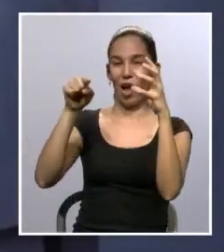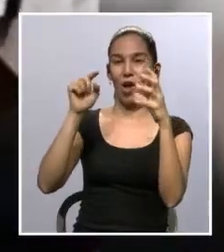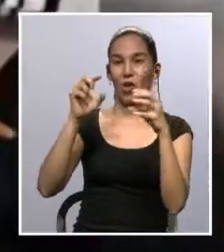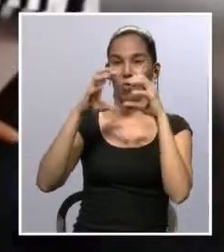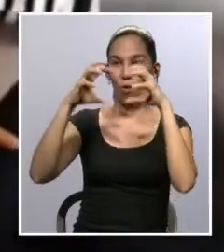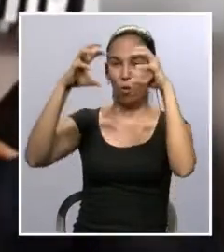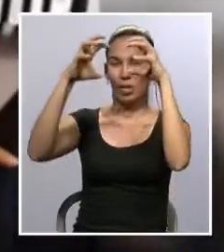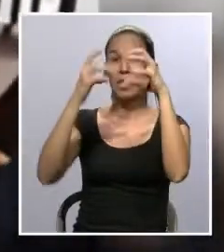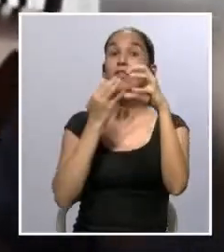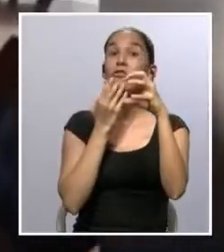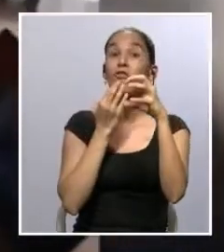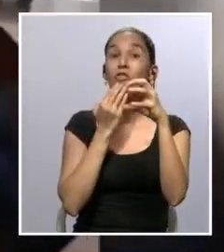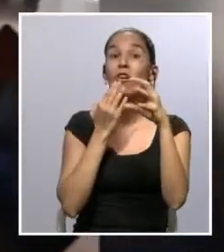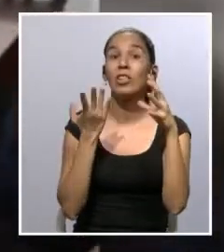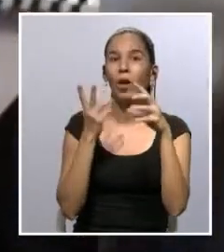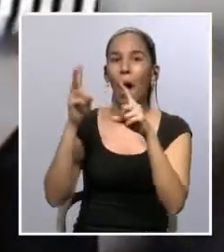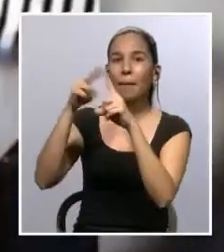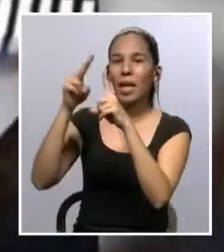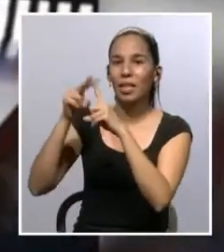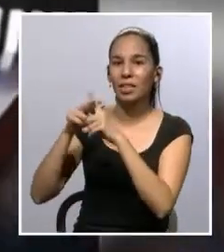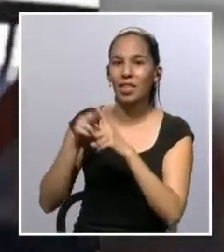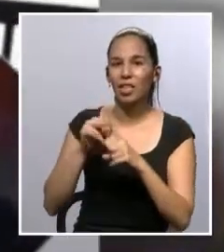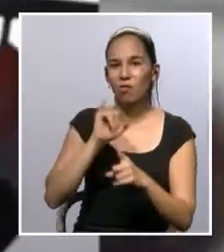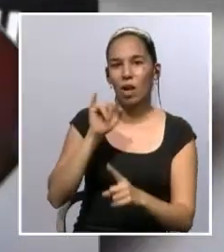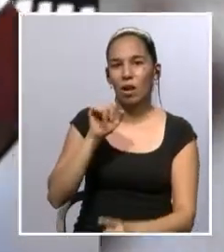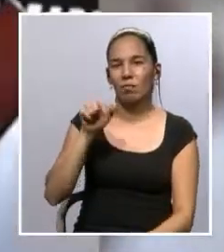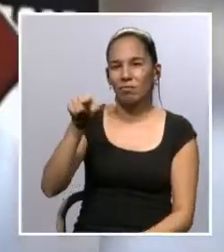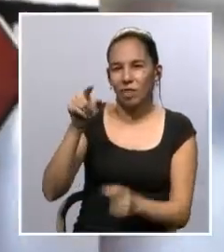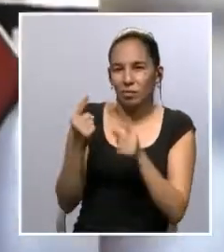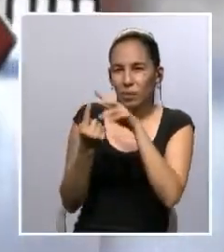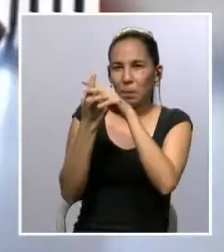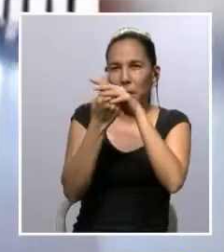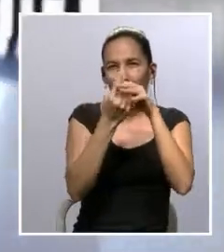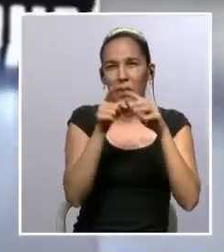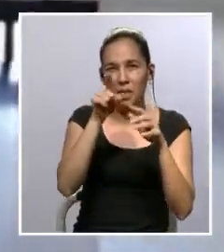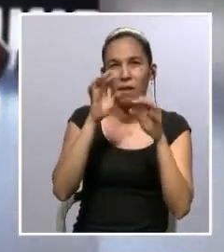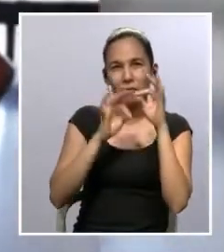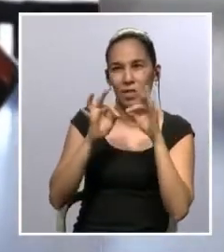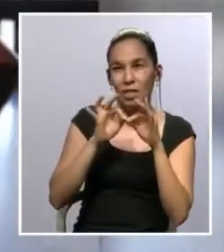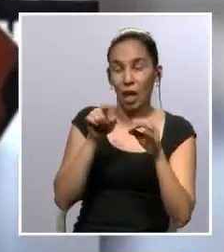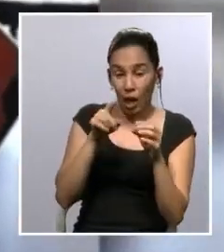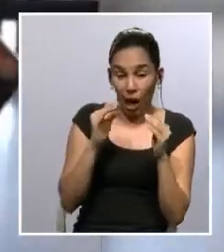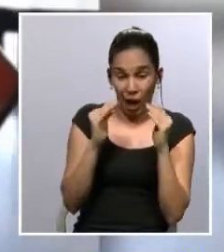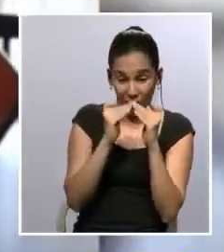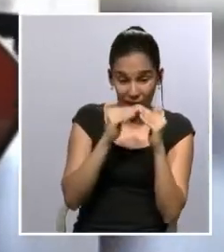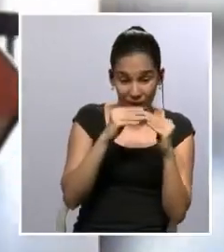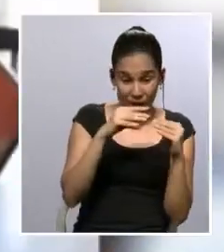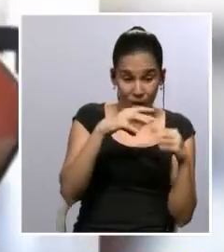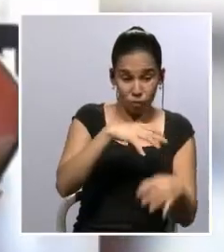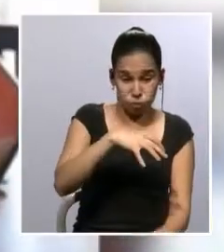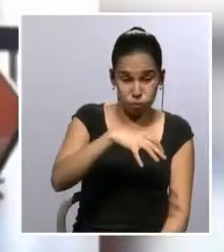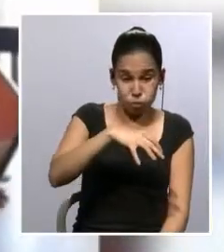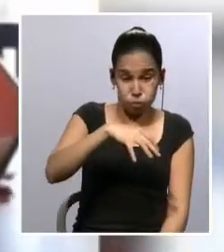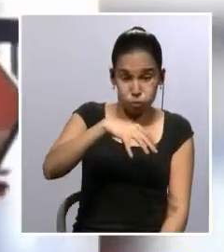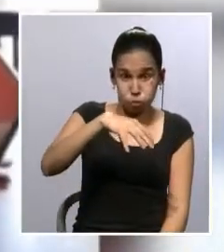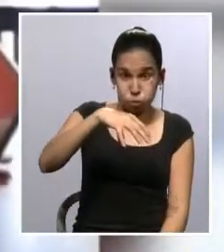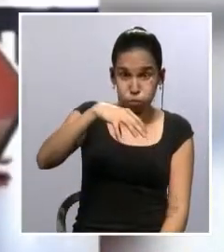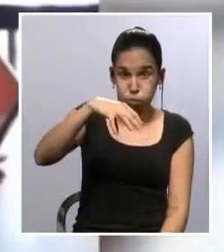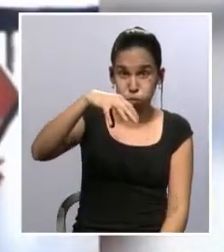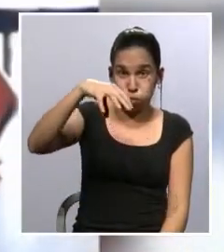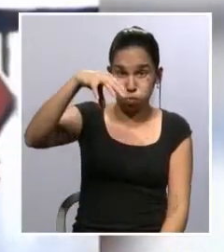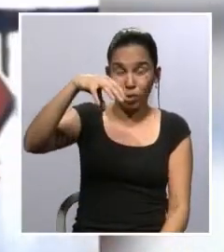los colores aparecen por random también. Además, el movimiento de la casita al ir ascendiendo se hace con una